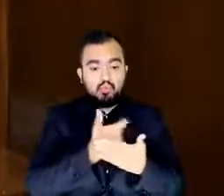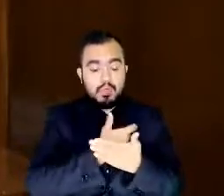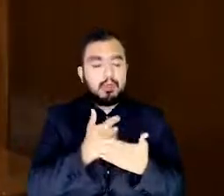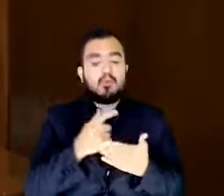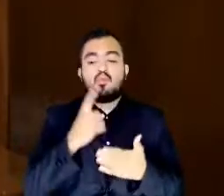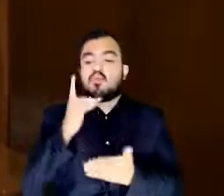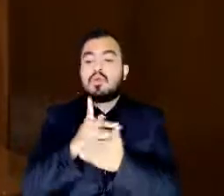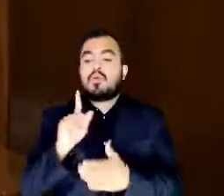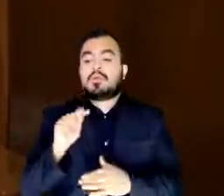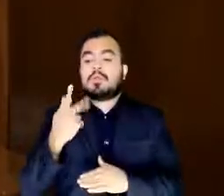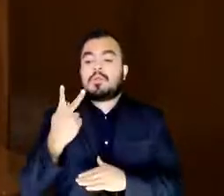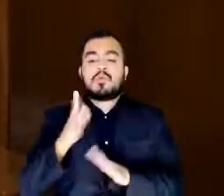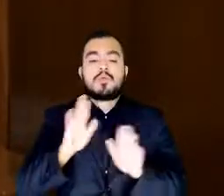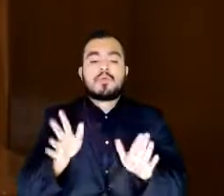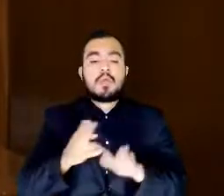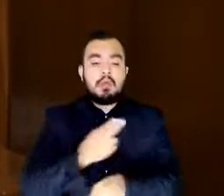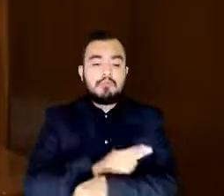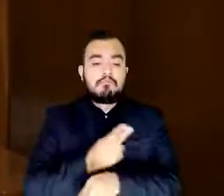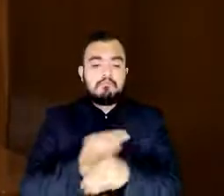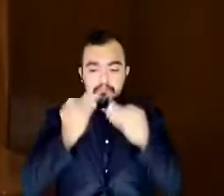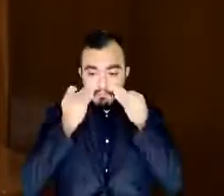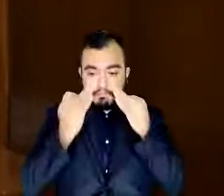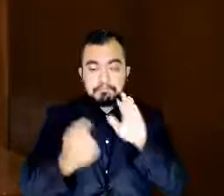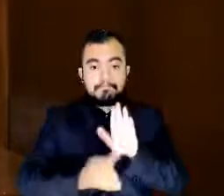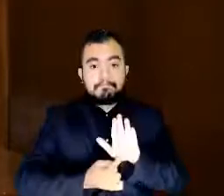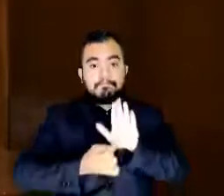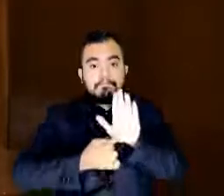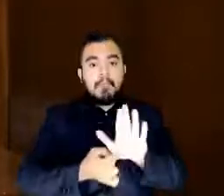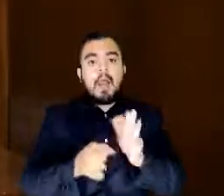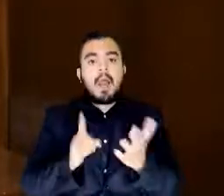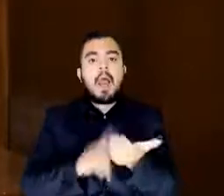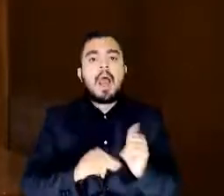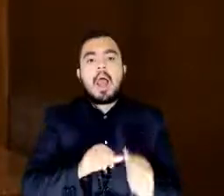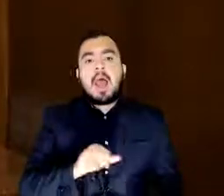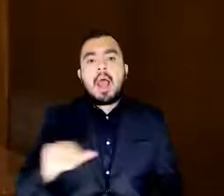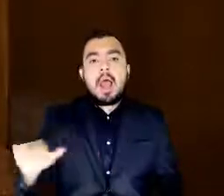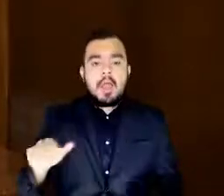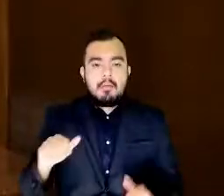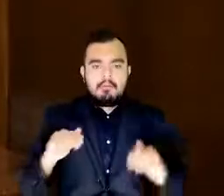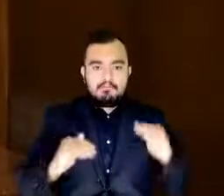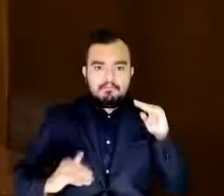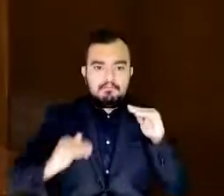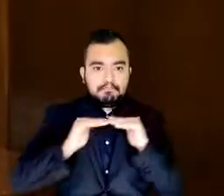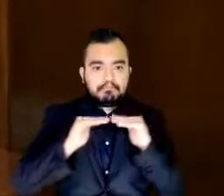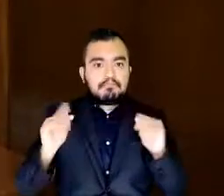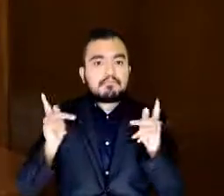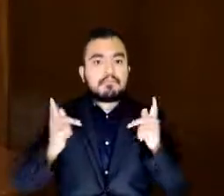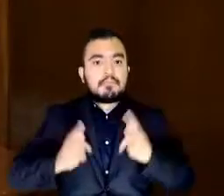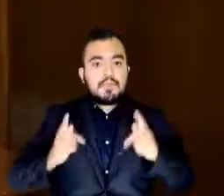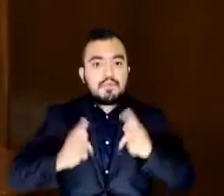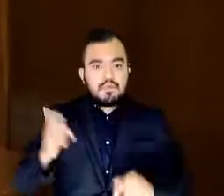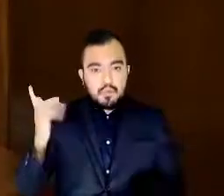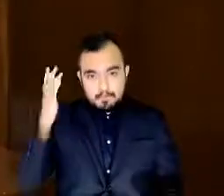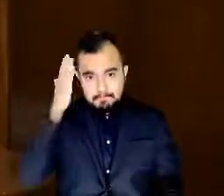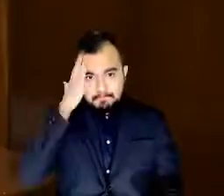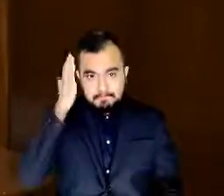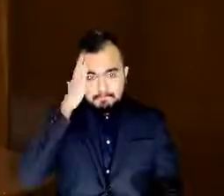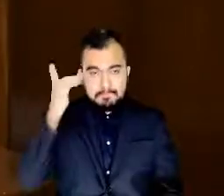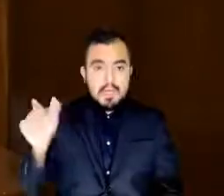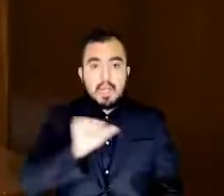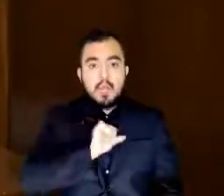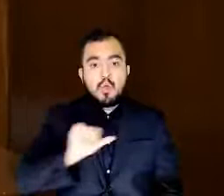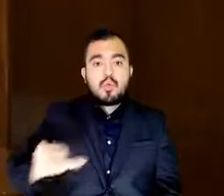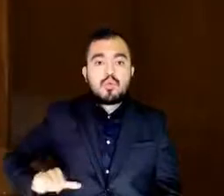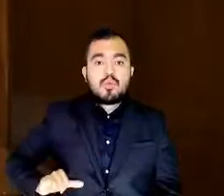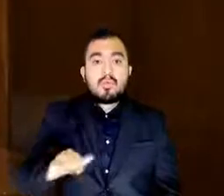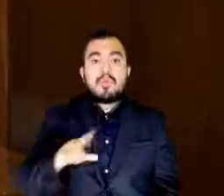salarios existentes, una disparidad en la asignación. Como ejemplo, el titular del Ayuntamiento de Sinacantepec,